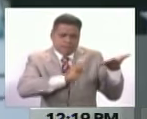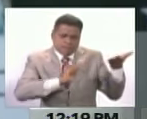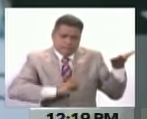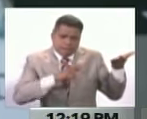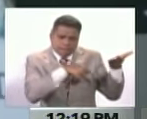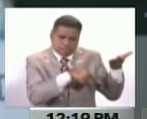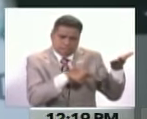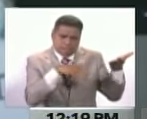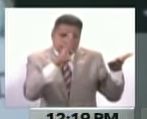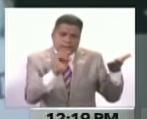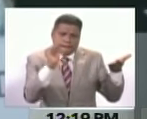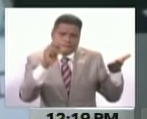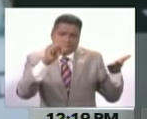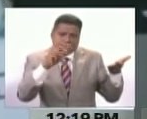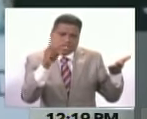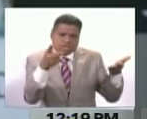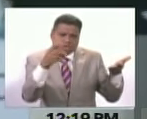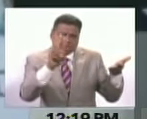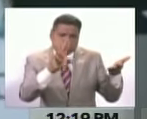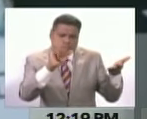hablando?